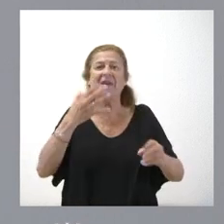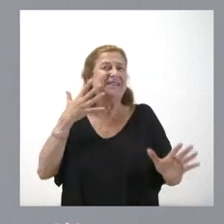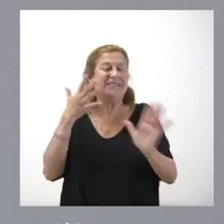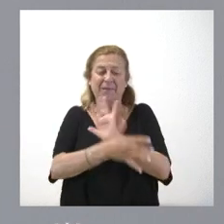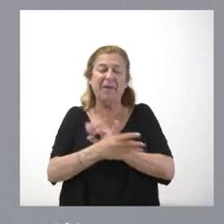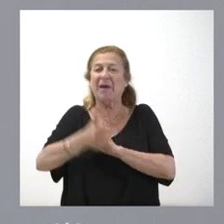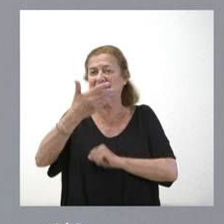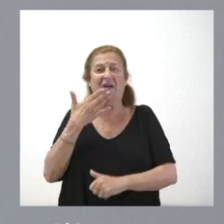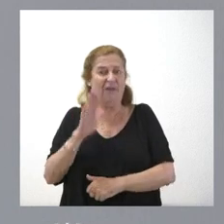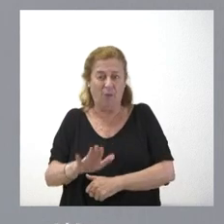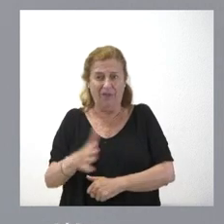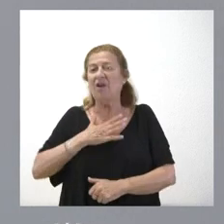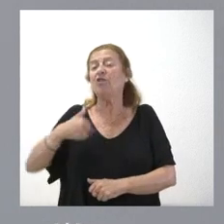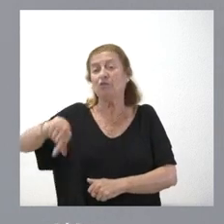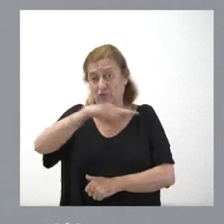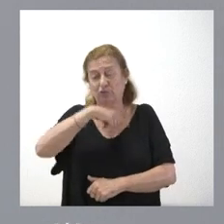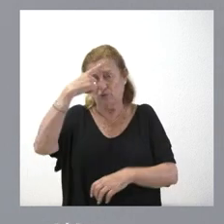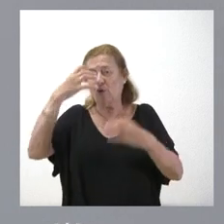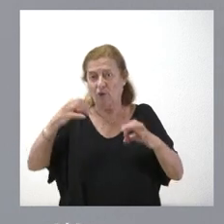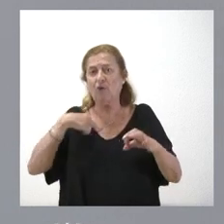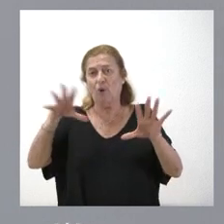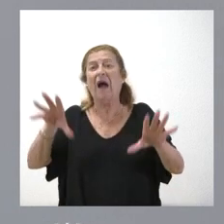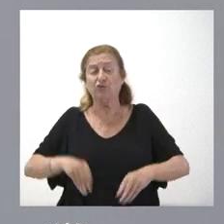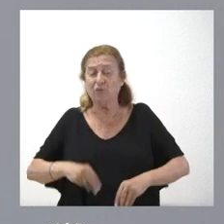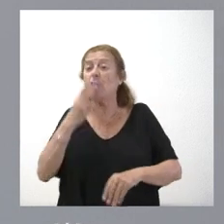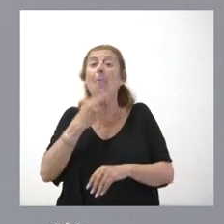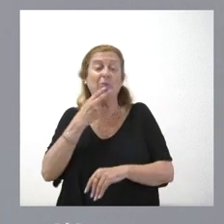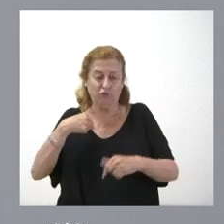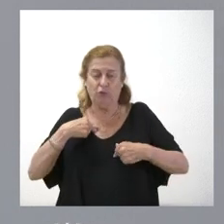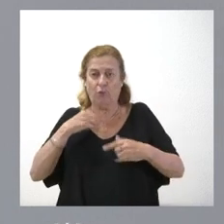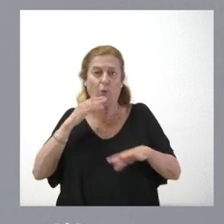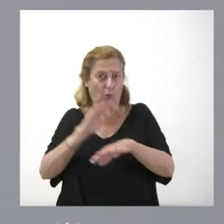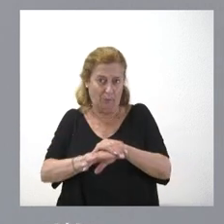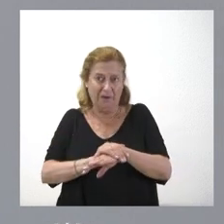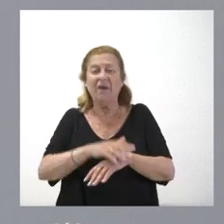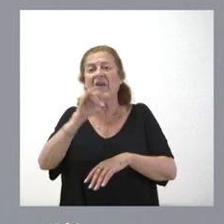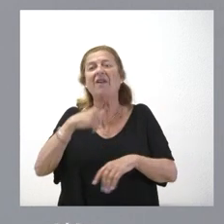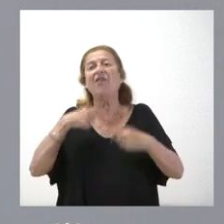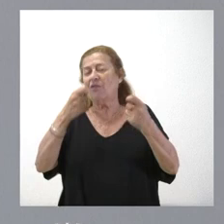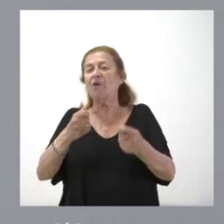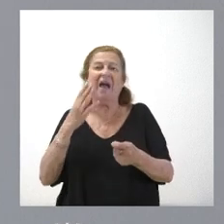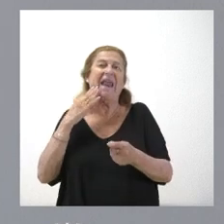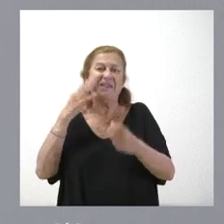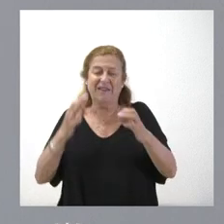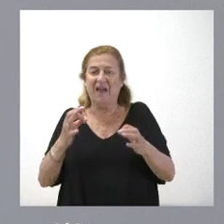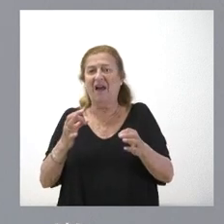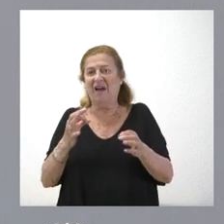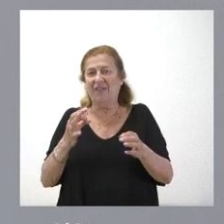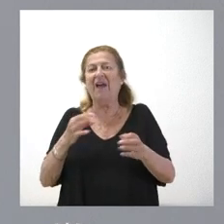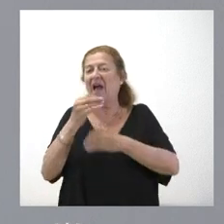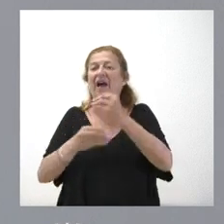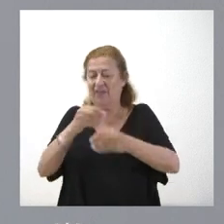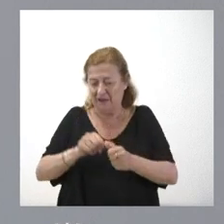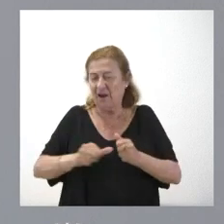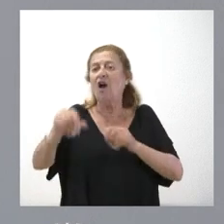adecuada nosotros lógicamente hemos asumido unos compromisos que cumpliremos y que damos garantía por tanto del ejercicio de los mismos en